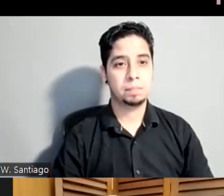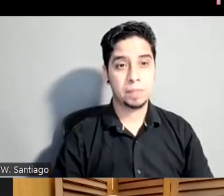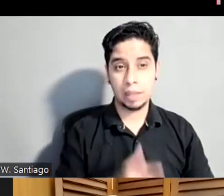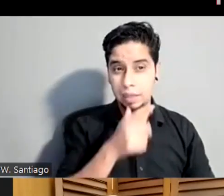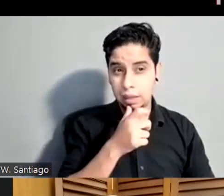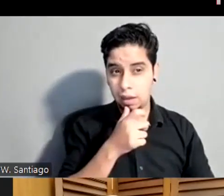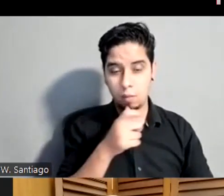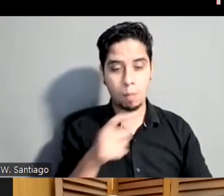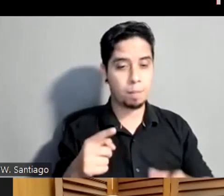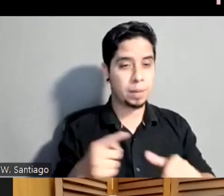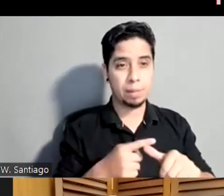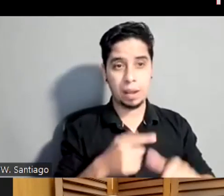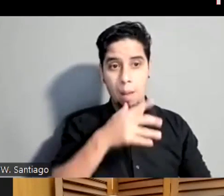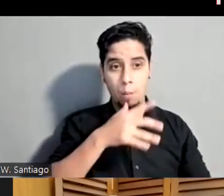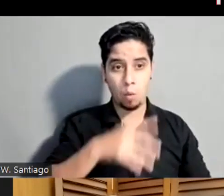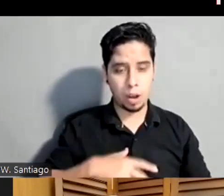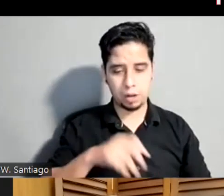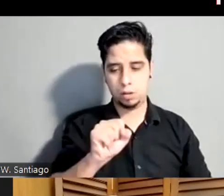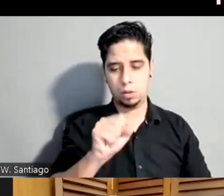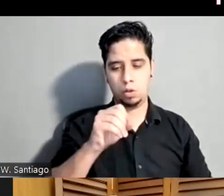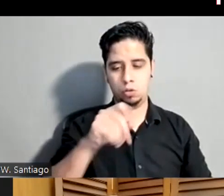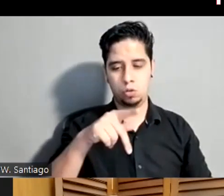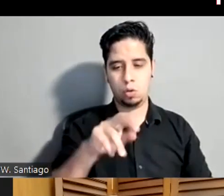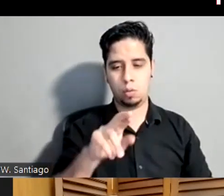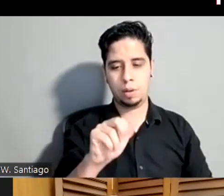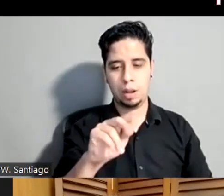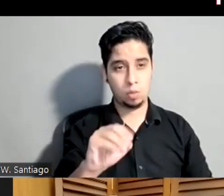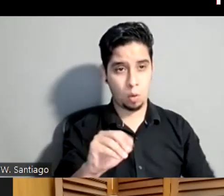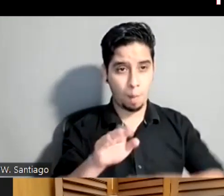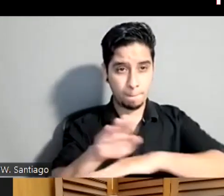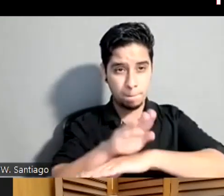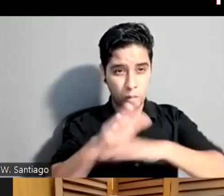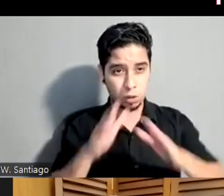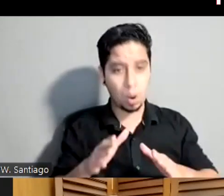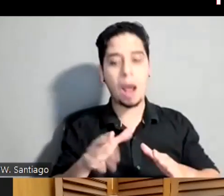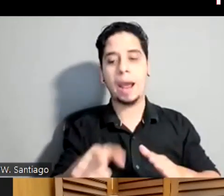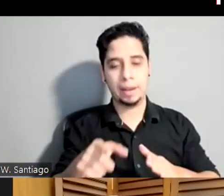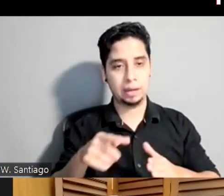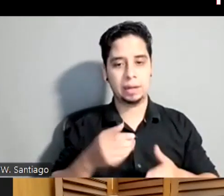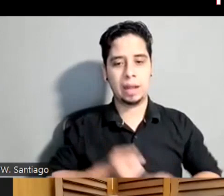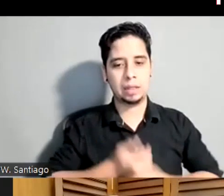boricua en cantar en el Metropolitan Opera House de Nueva York?